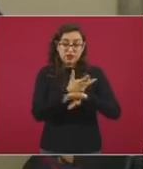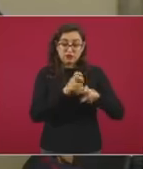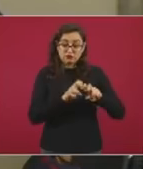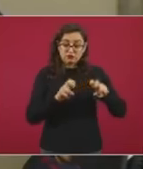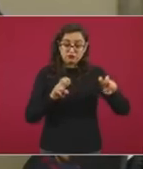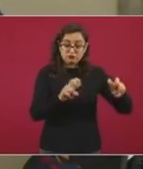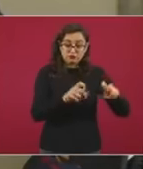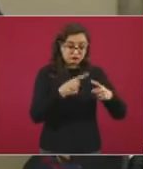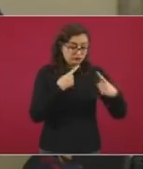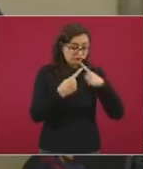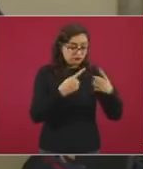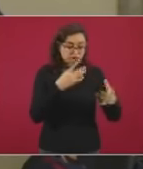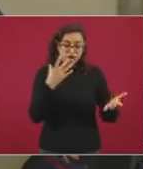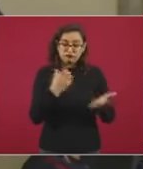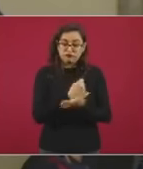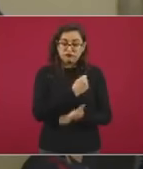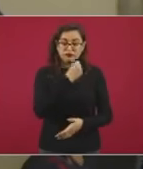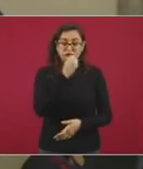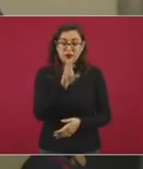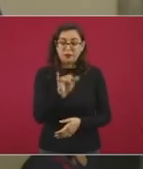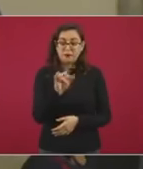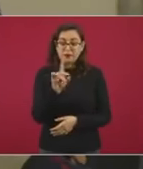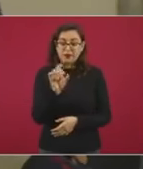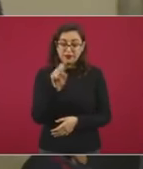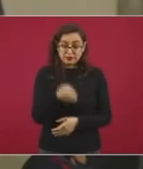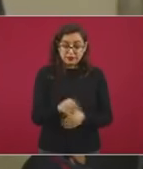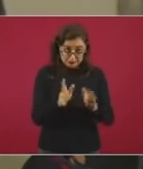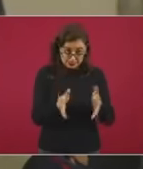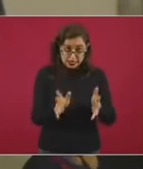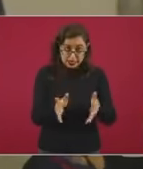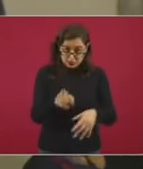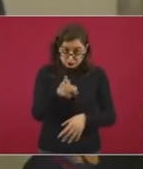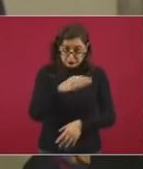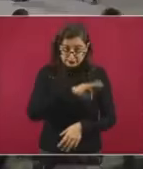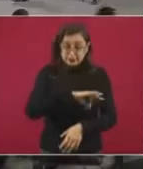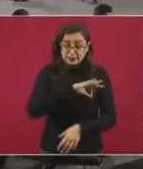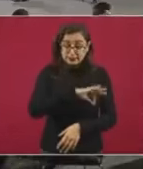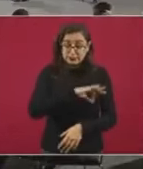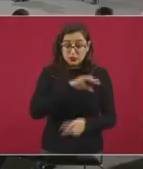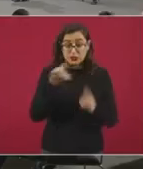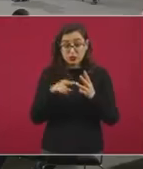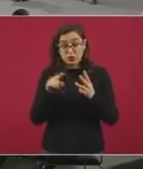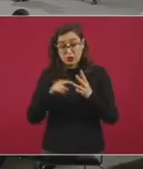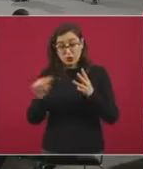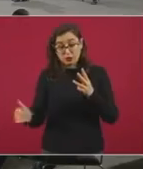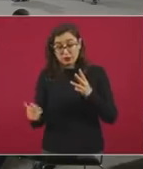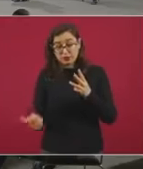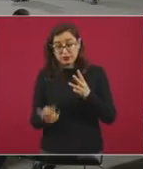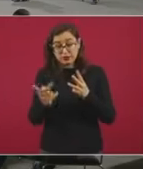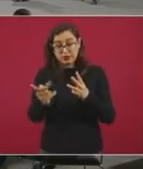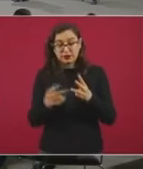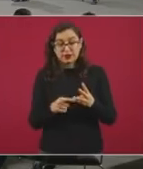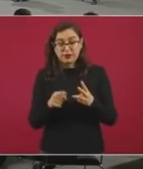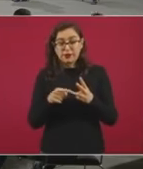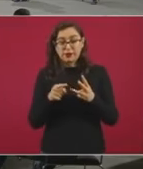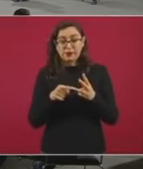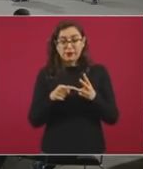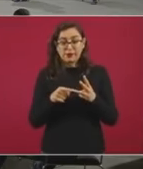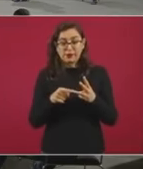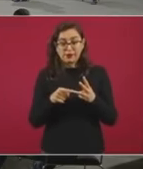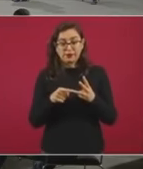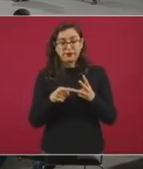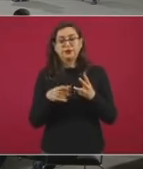como presidente electo a Joe Biden. Esa sería mi segunda pregunta. Y si me permite una tercera ahorita en un momento, por favor, presidente. A ver, la tercera, porque sí voy a